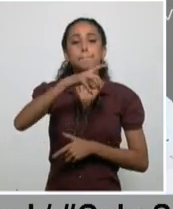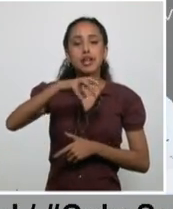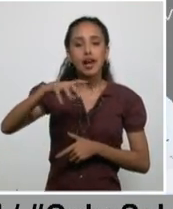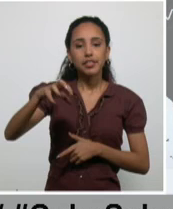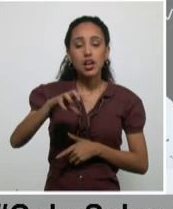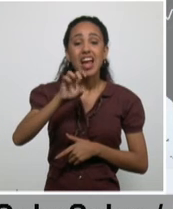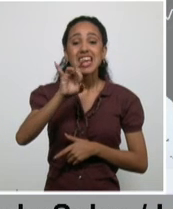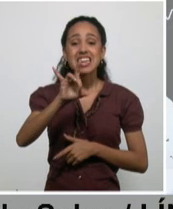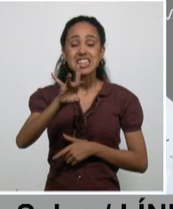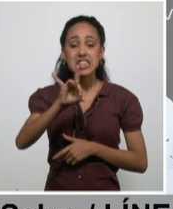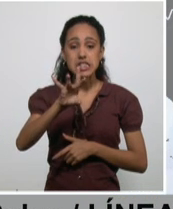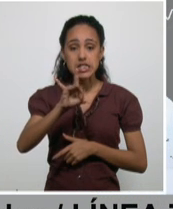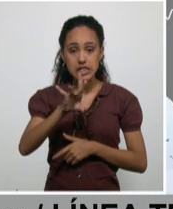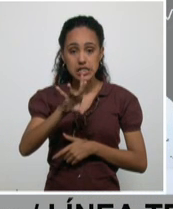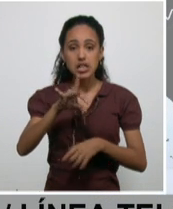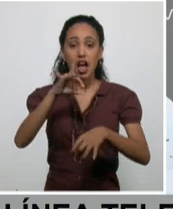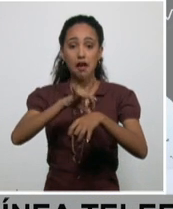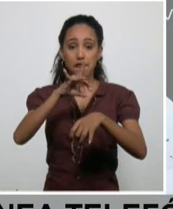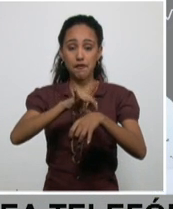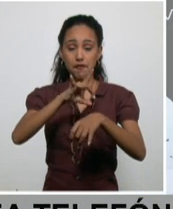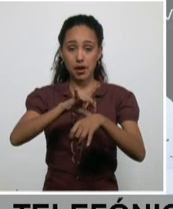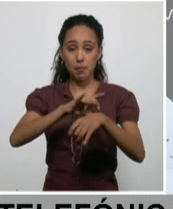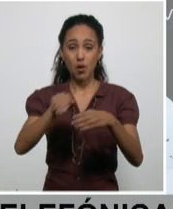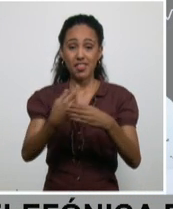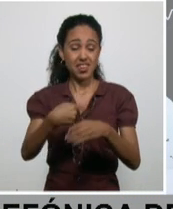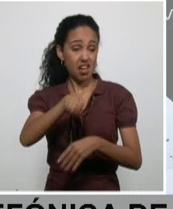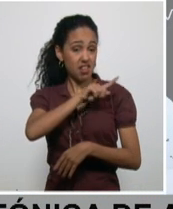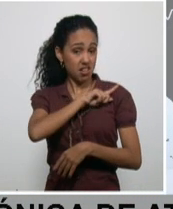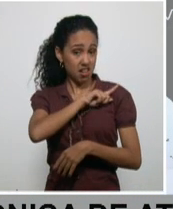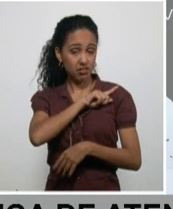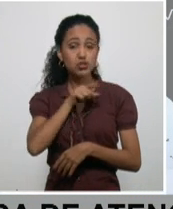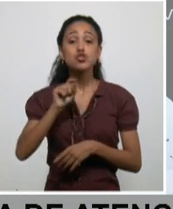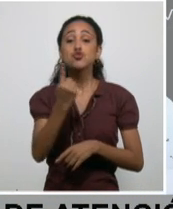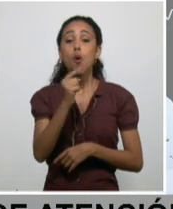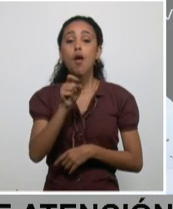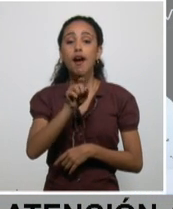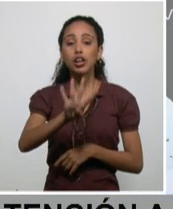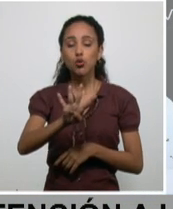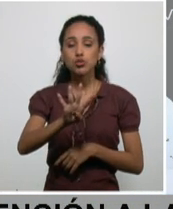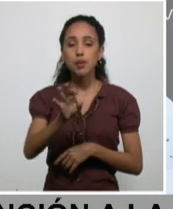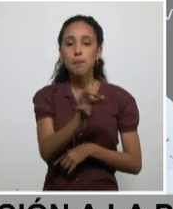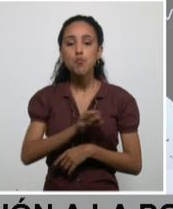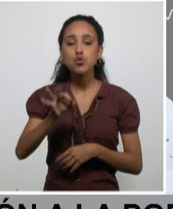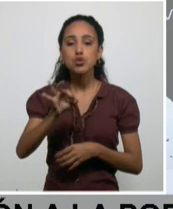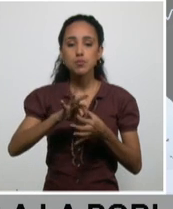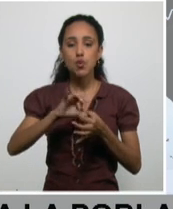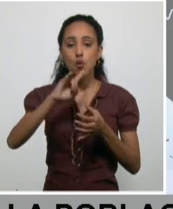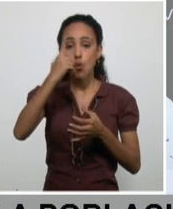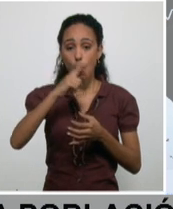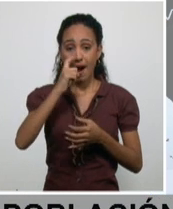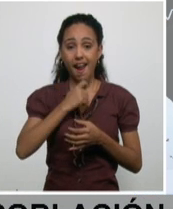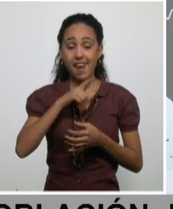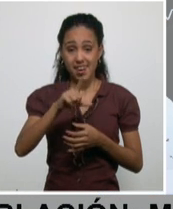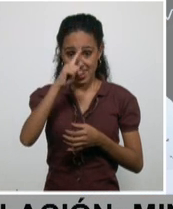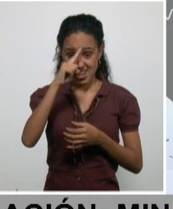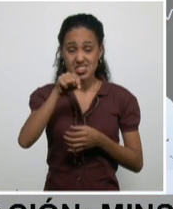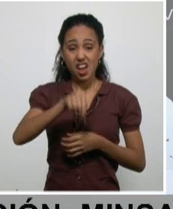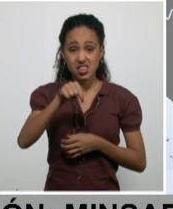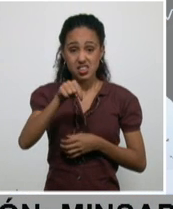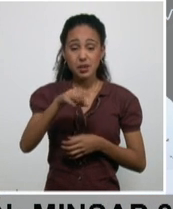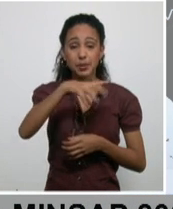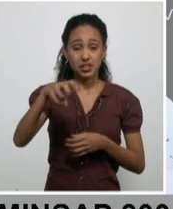con 15 casos en el día de ayer reportados, solo 14 en el municipio de Guanay, lo que es preocupante. En